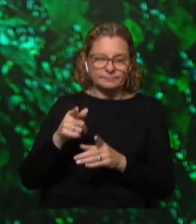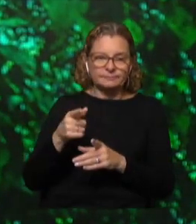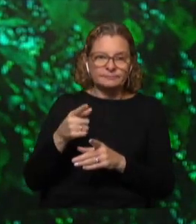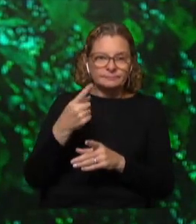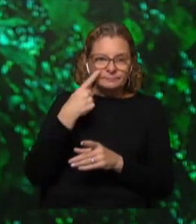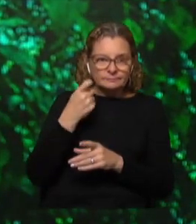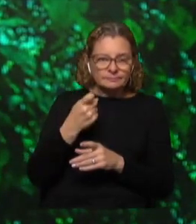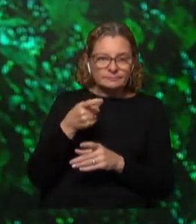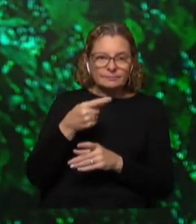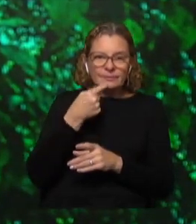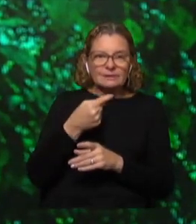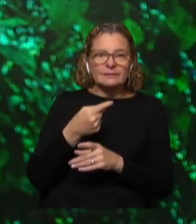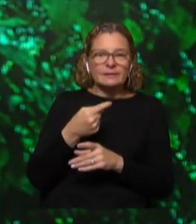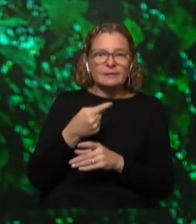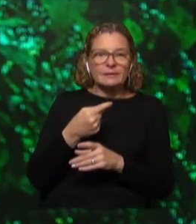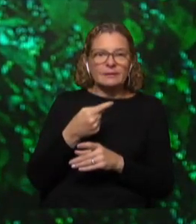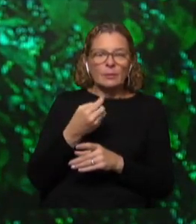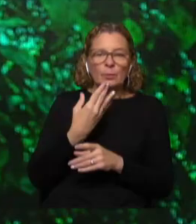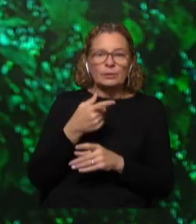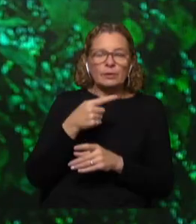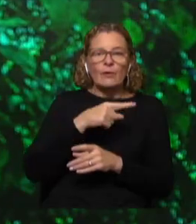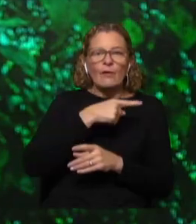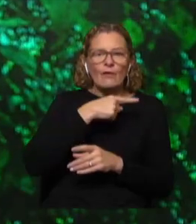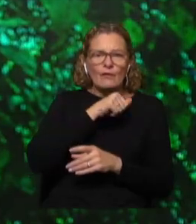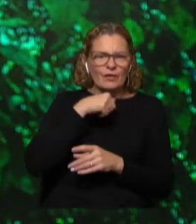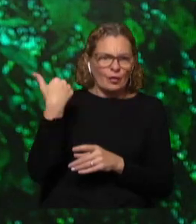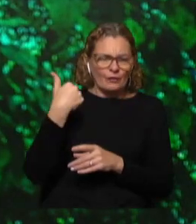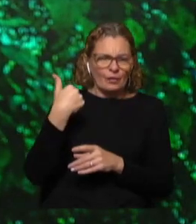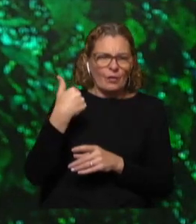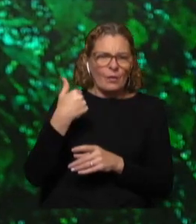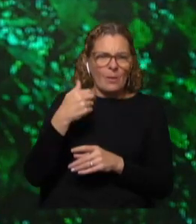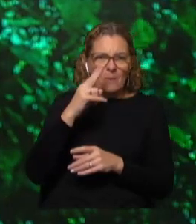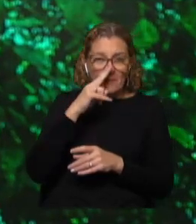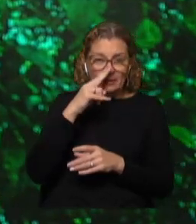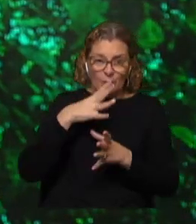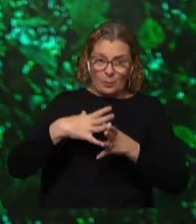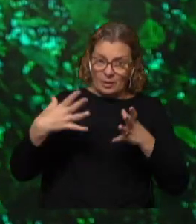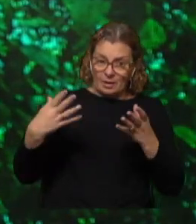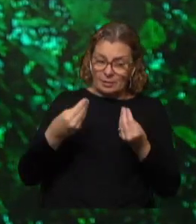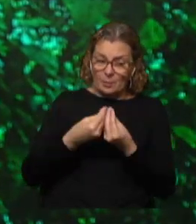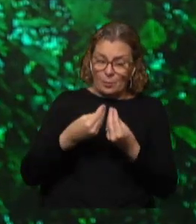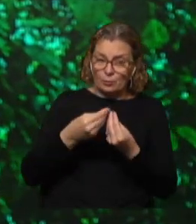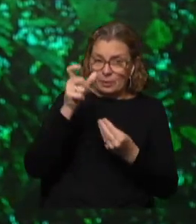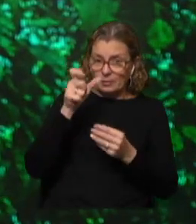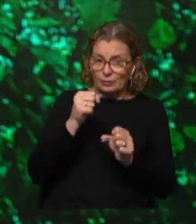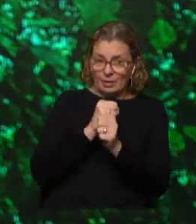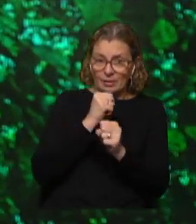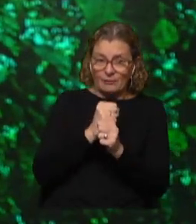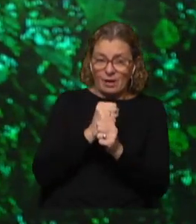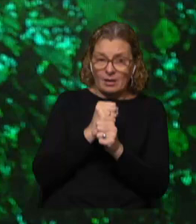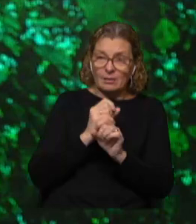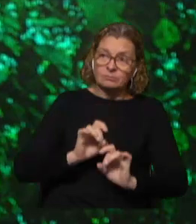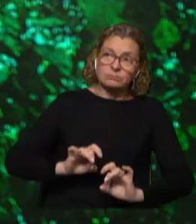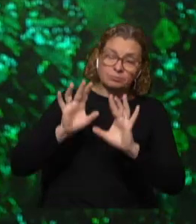en cuenta en esto que decías, Natalia, bueno, el frigorífico Pando es un frigorífico grande que emplea a muchas personas de la zona,